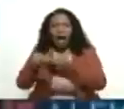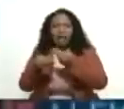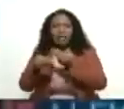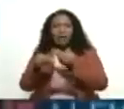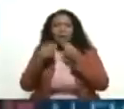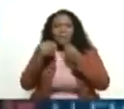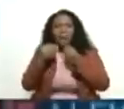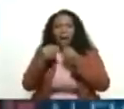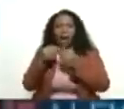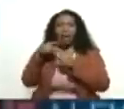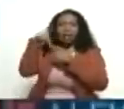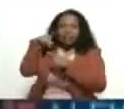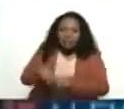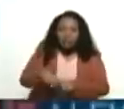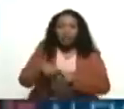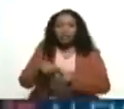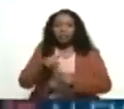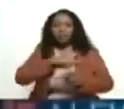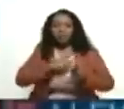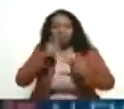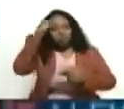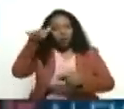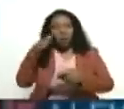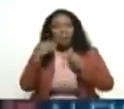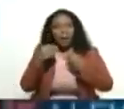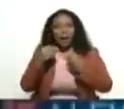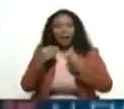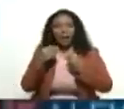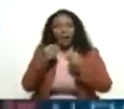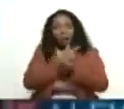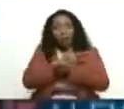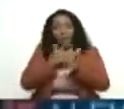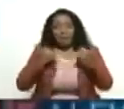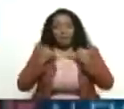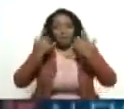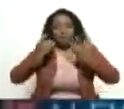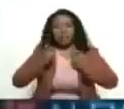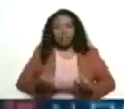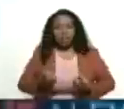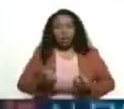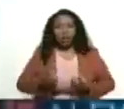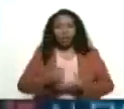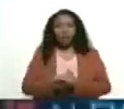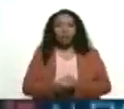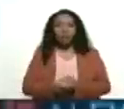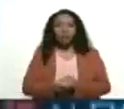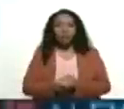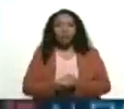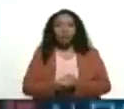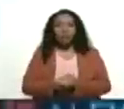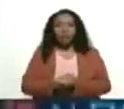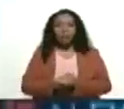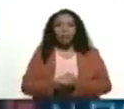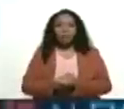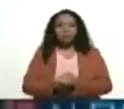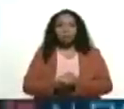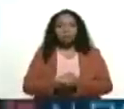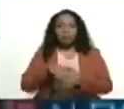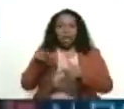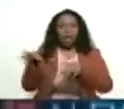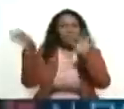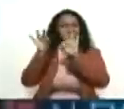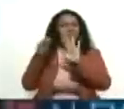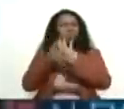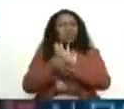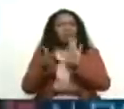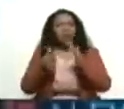voluntad de los pueblos determinados a ser libres, soberanos y potentes. Entonces, en esta forma